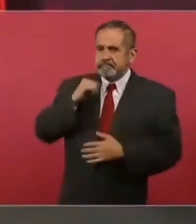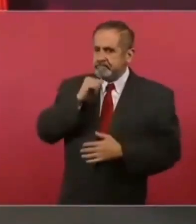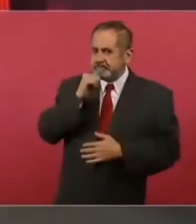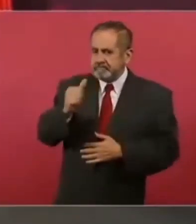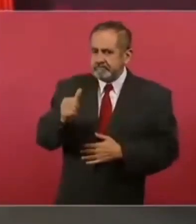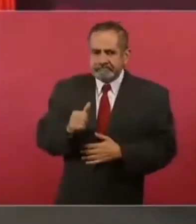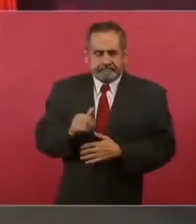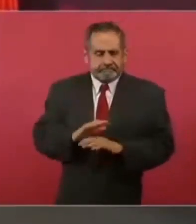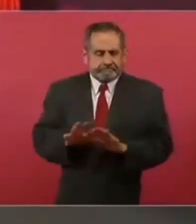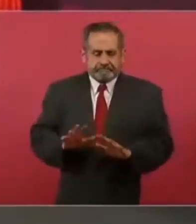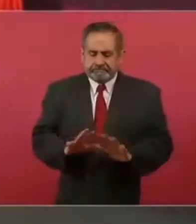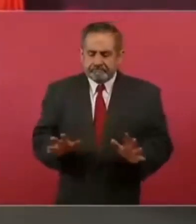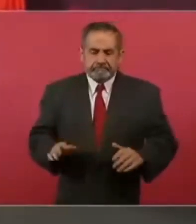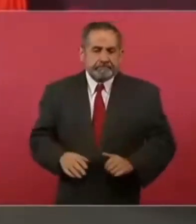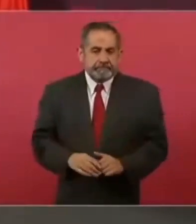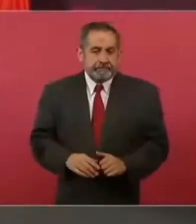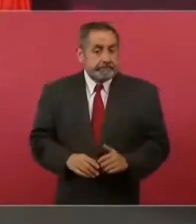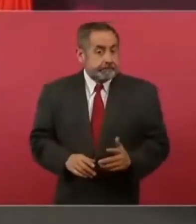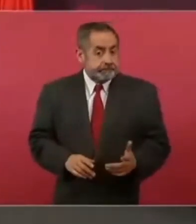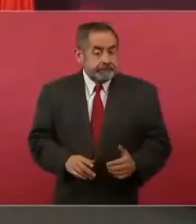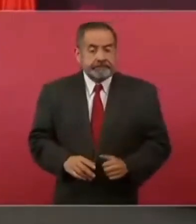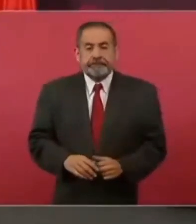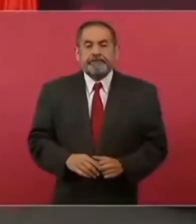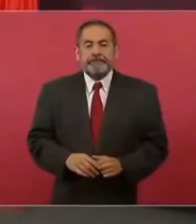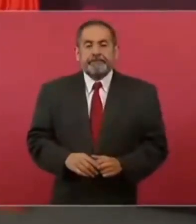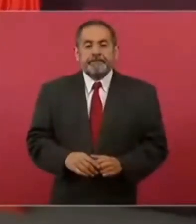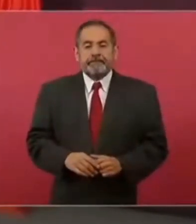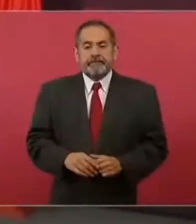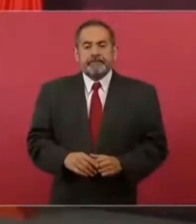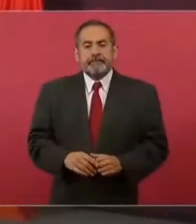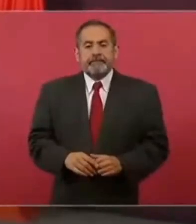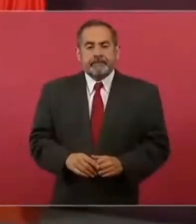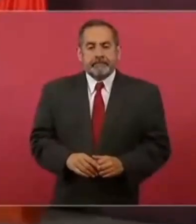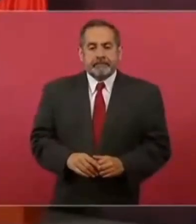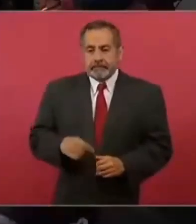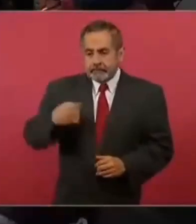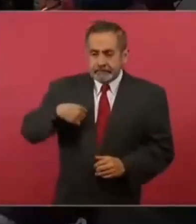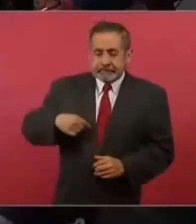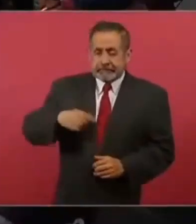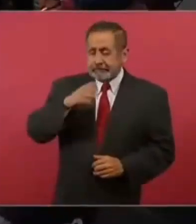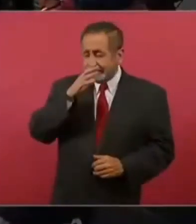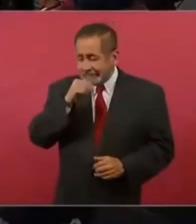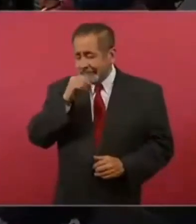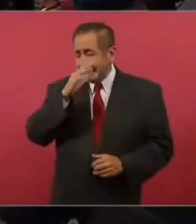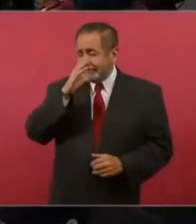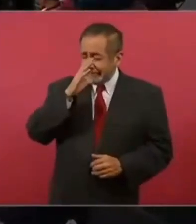No nos ha costado mucho